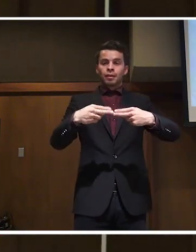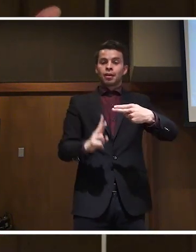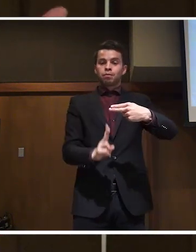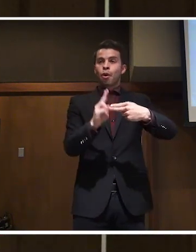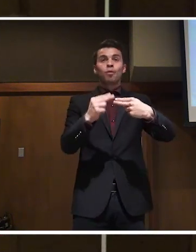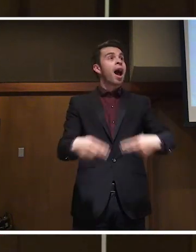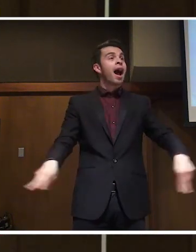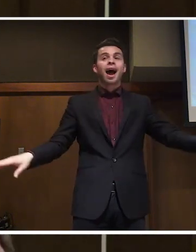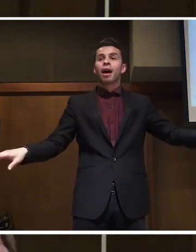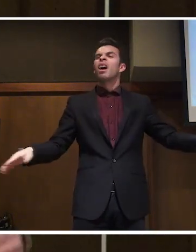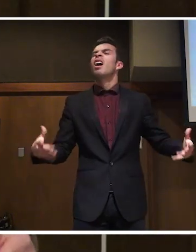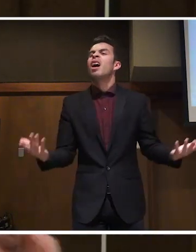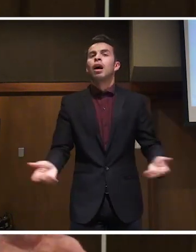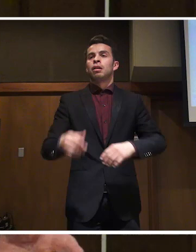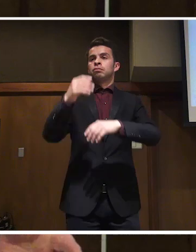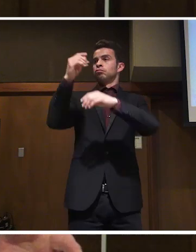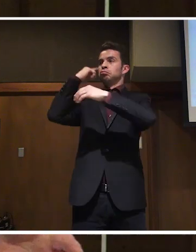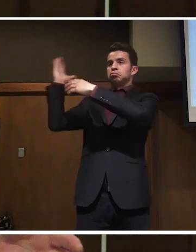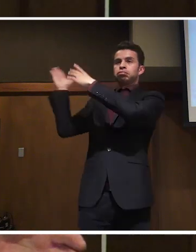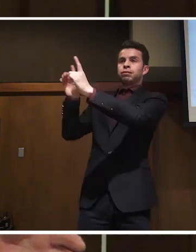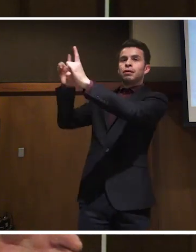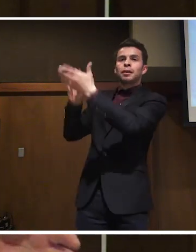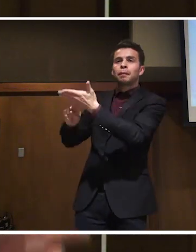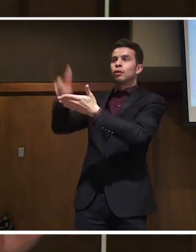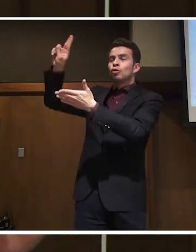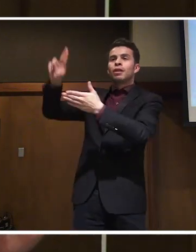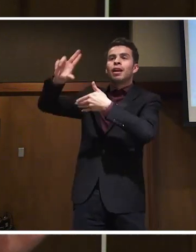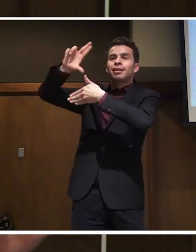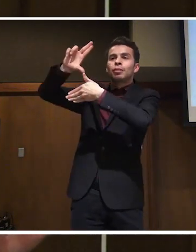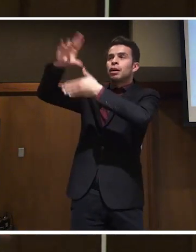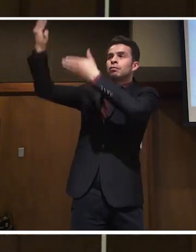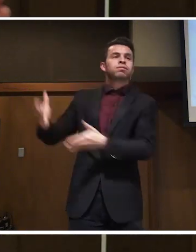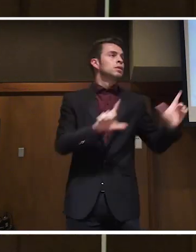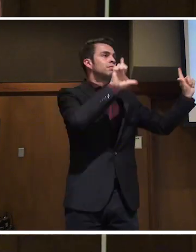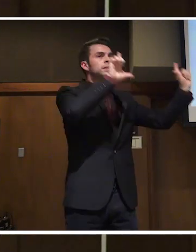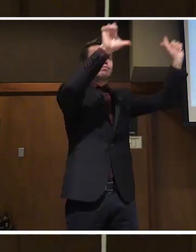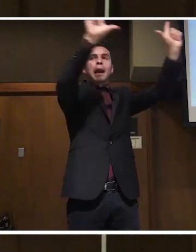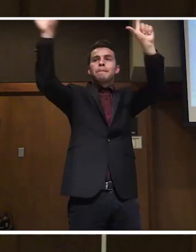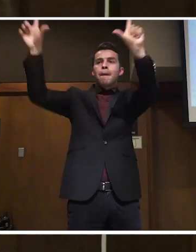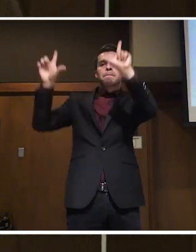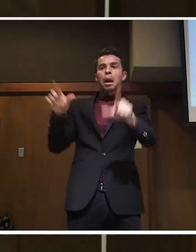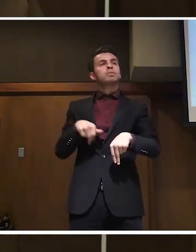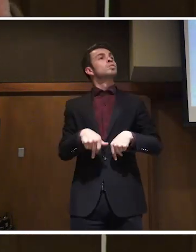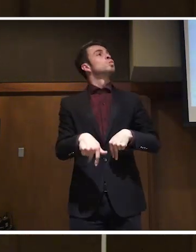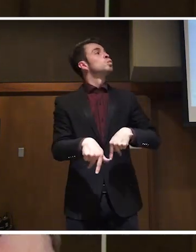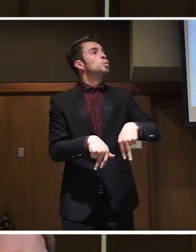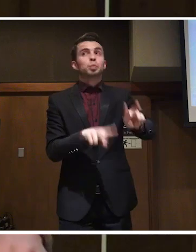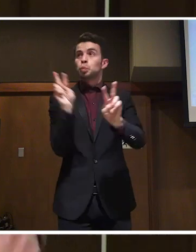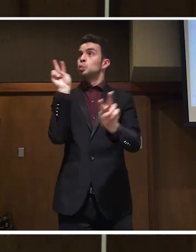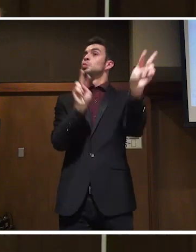pintura latinoamericana. Entonces, precisamente exposición de pintura latinoamericana tampoco estaba pensada en términos de la